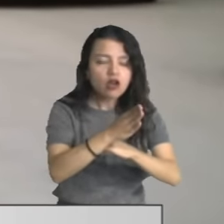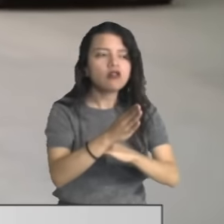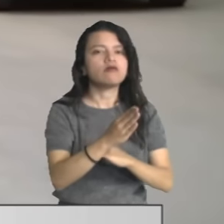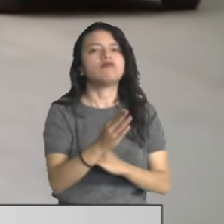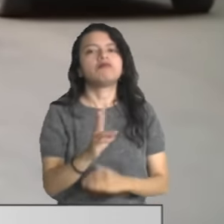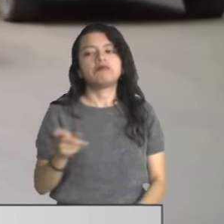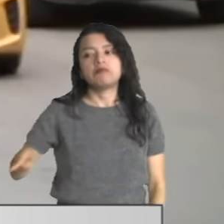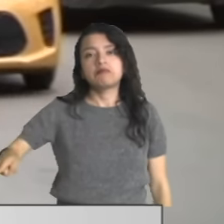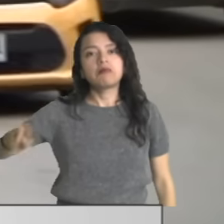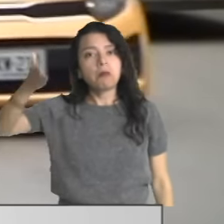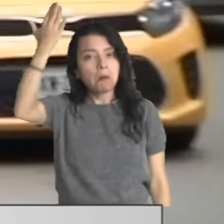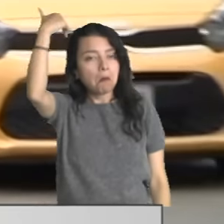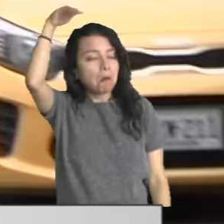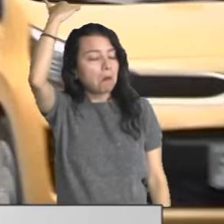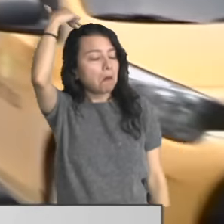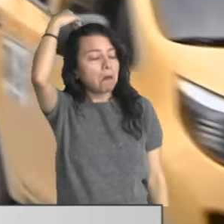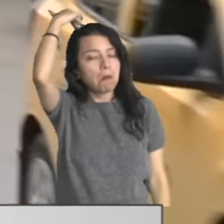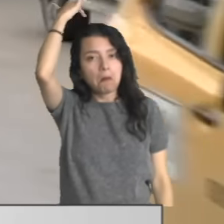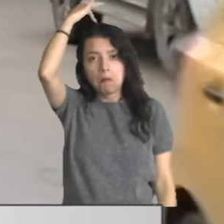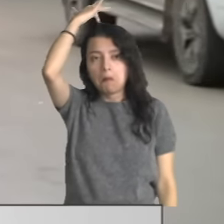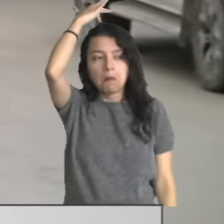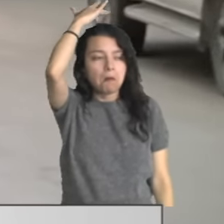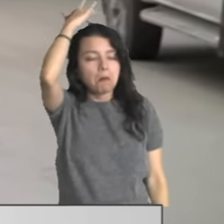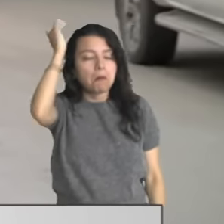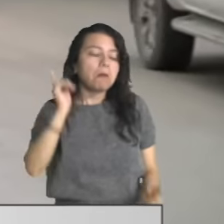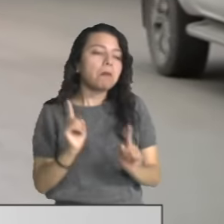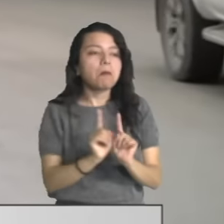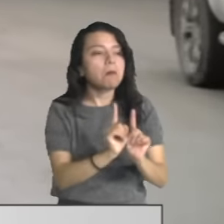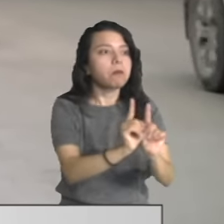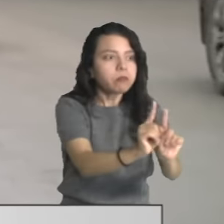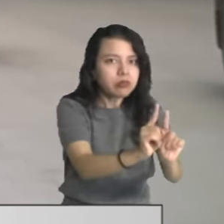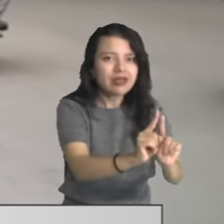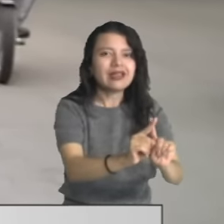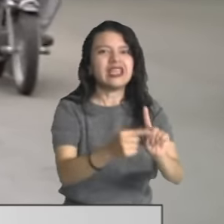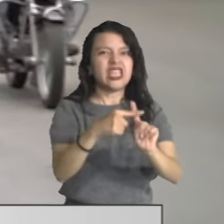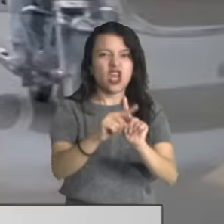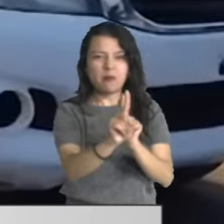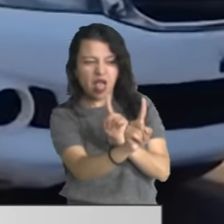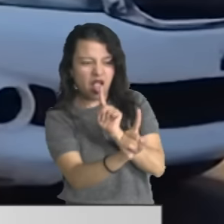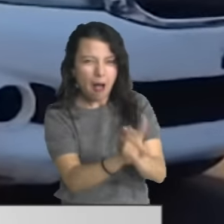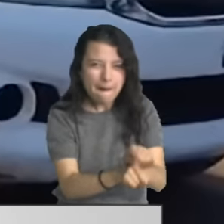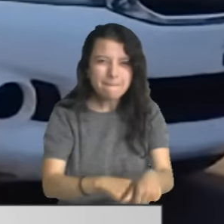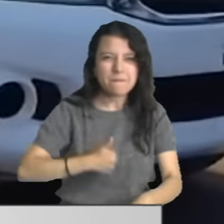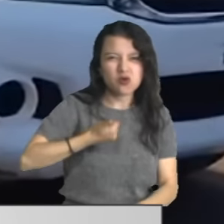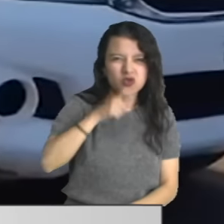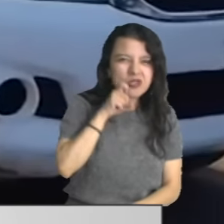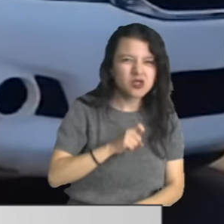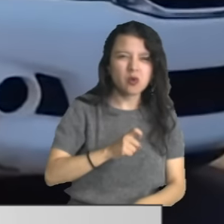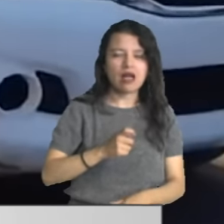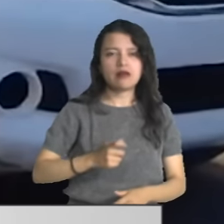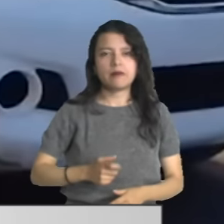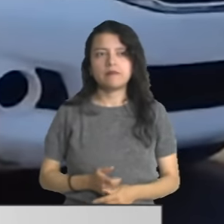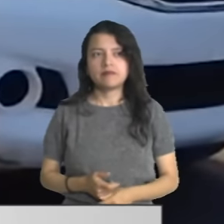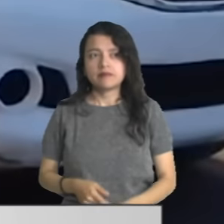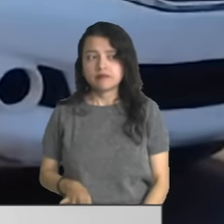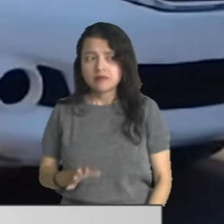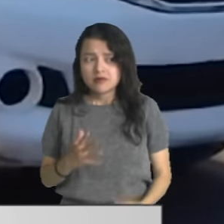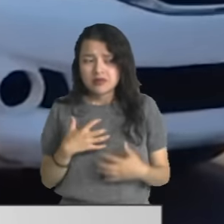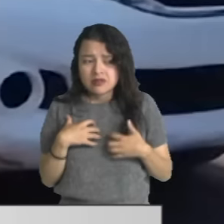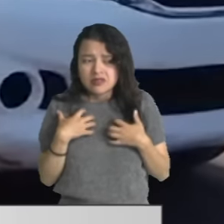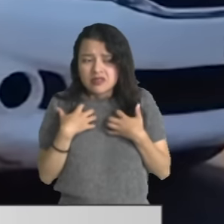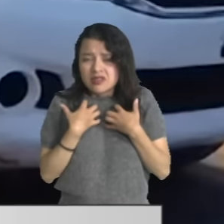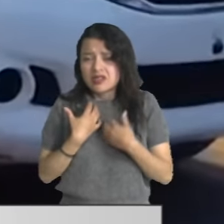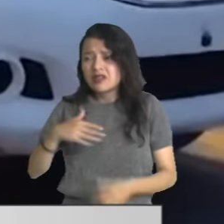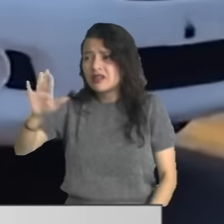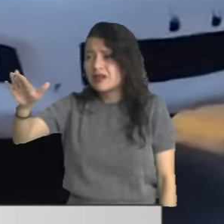valentía y la menor decidió contarle a su madre. La madre denunció el hecho. El presunto abusador fue